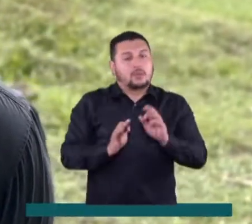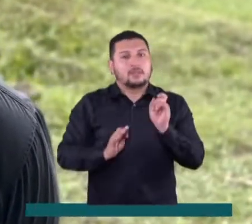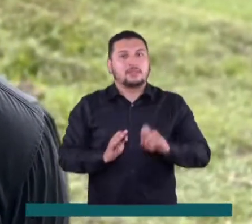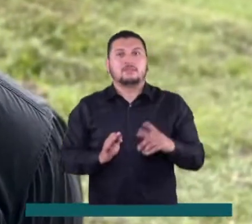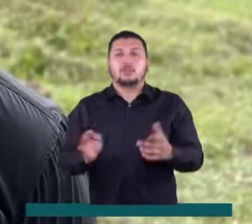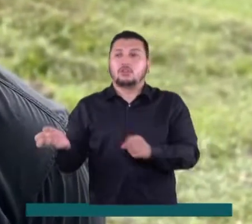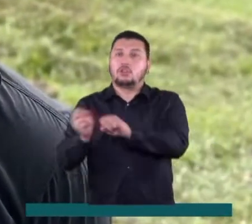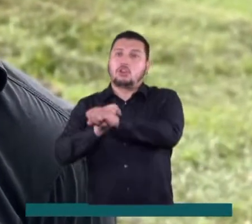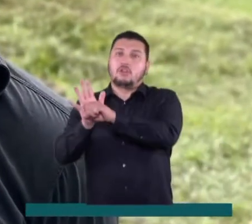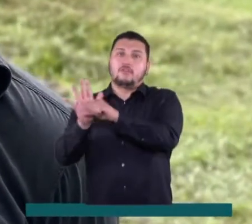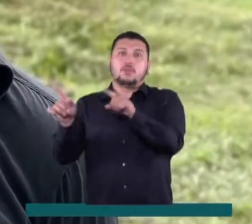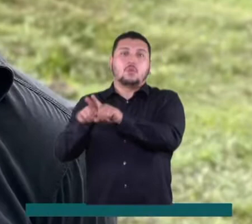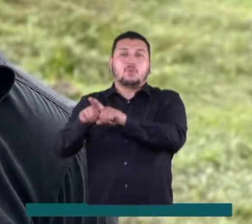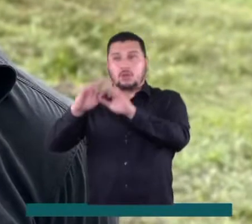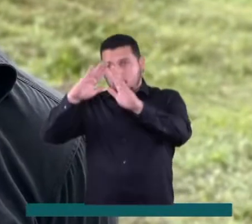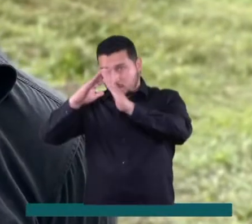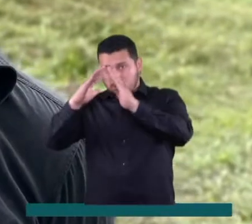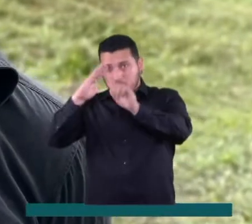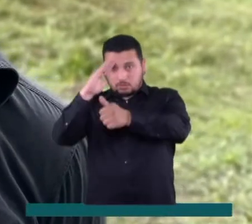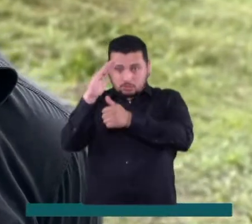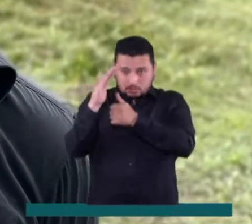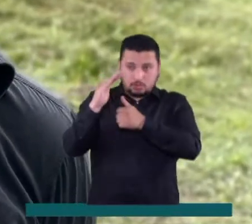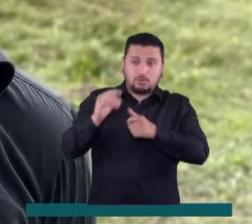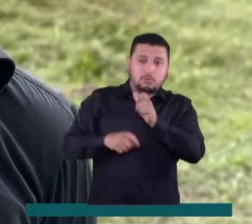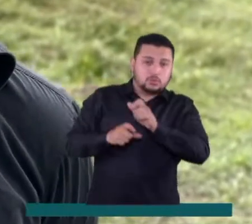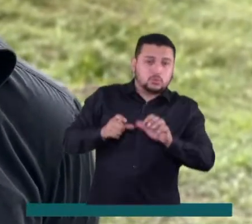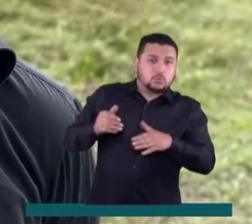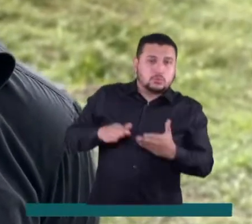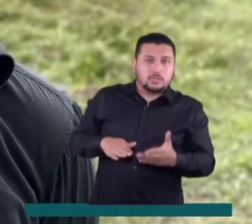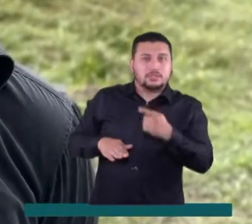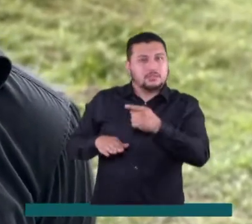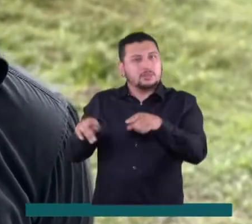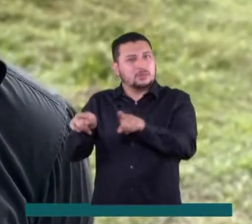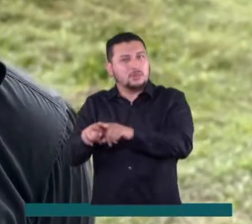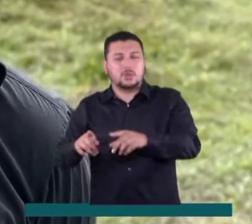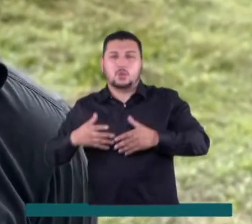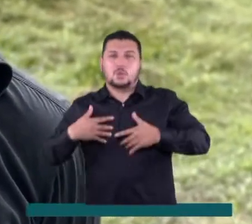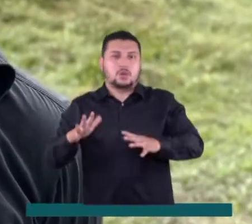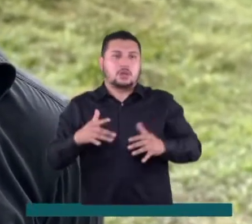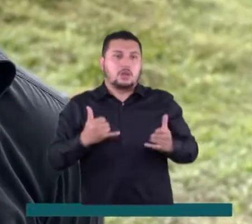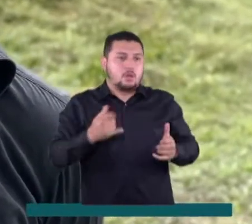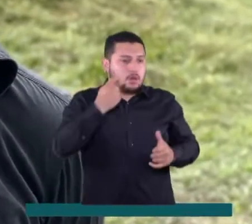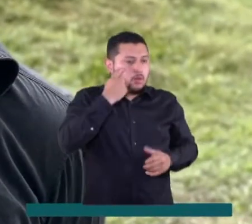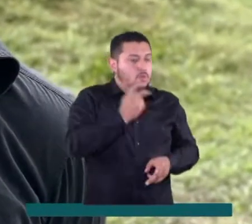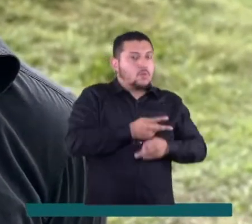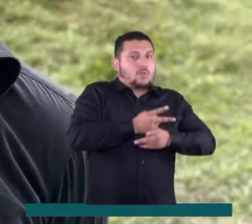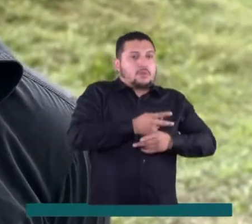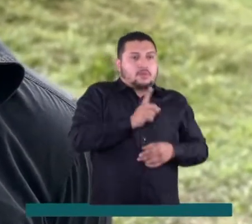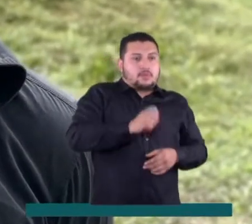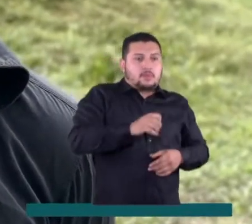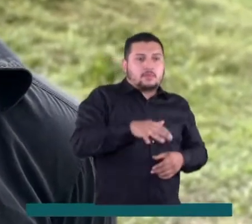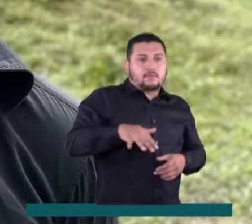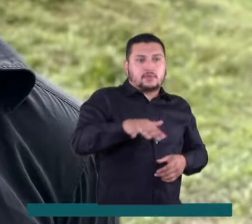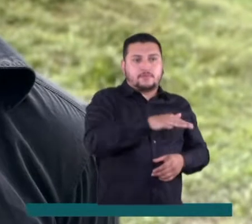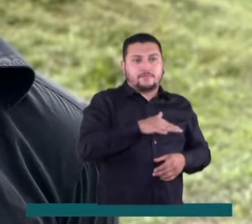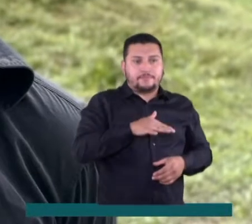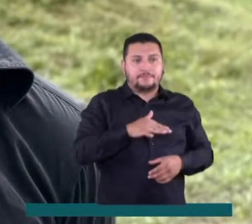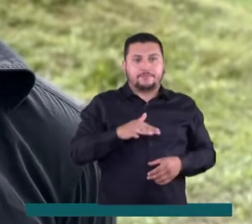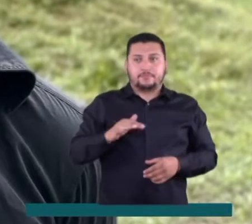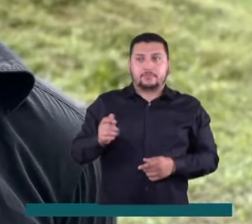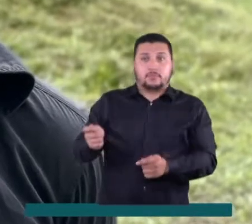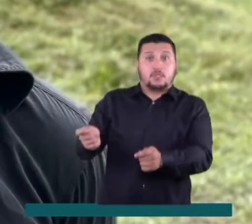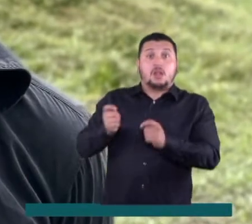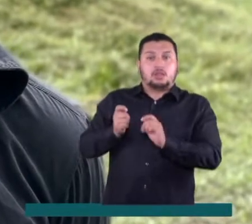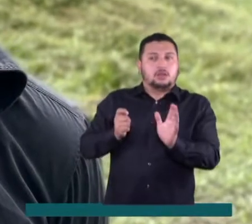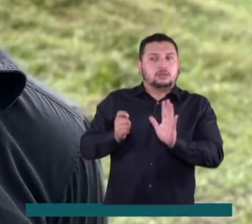el COVID-19, que cobre vidas humanas, que nada, o sea, la idea es prevenir, evitar el